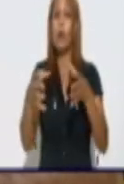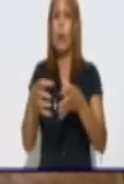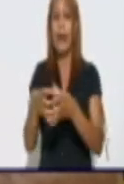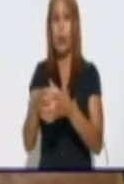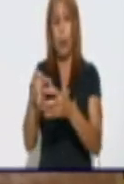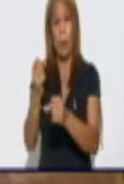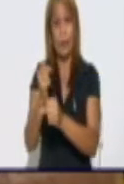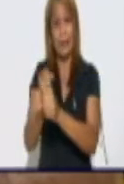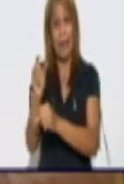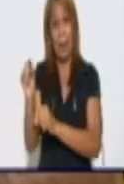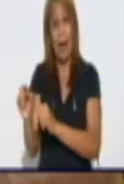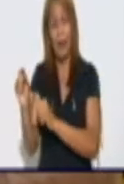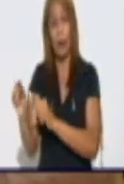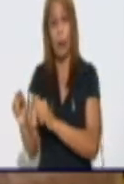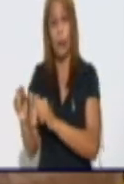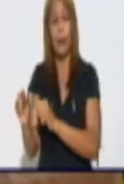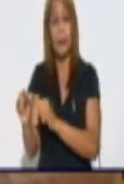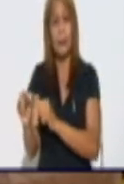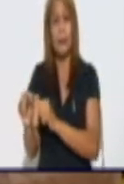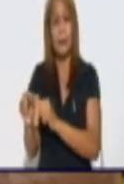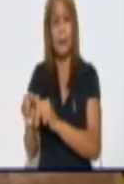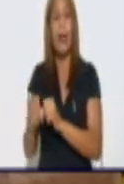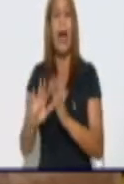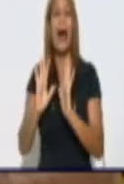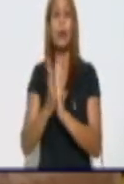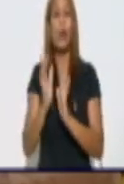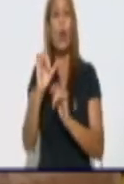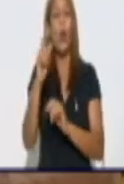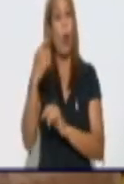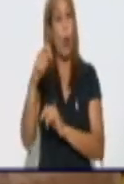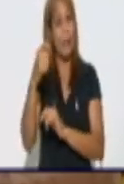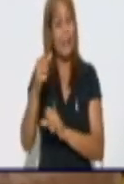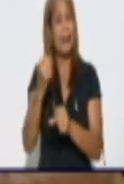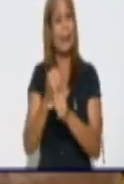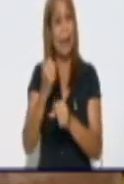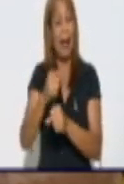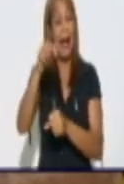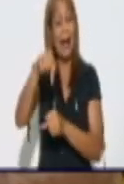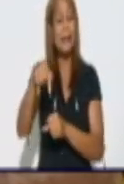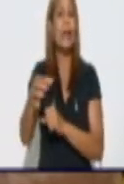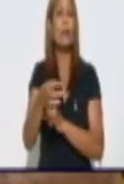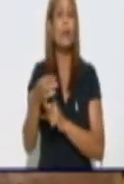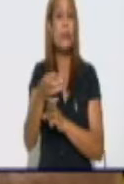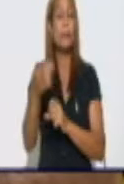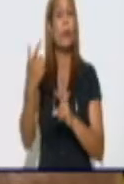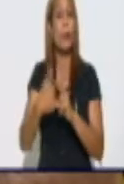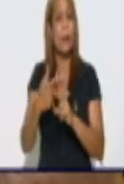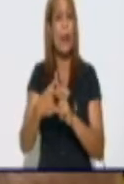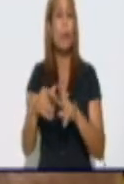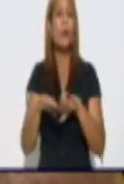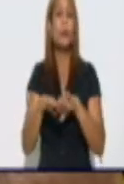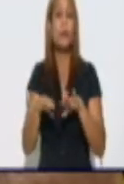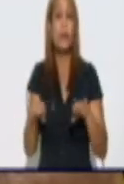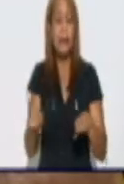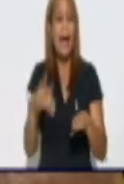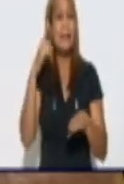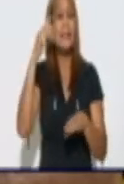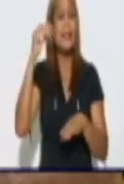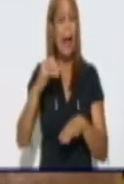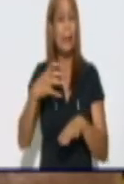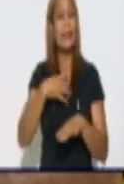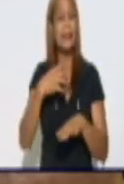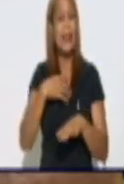de este software, se le dio una capacitación a todos los comerciales, jefes de oficinas comerciales aquí del municipio de Bayamo, es decir, que ya tienen el conocimiento para